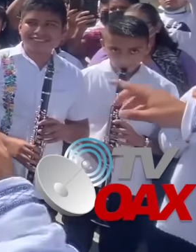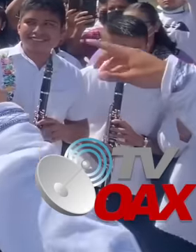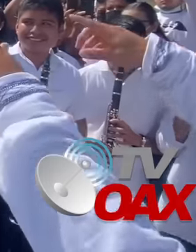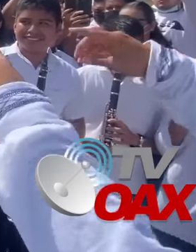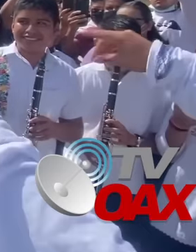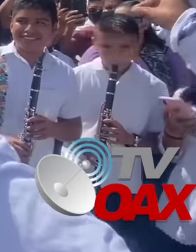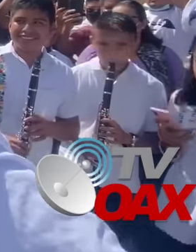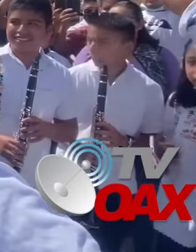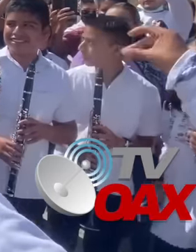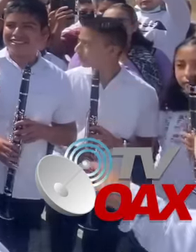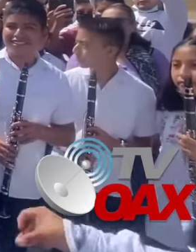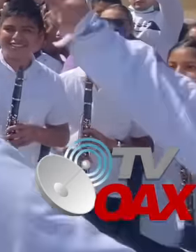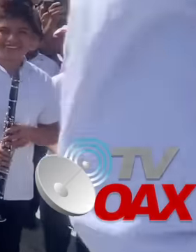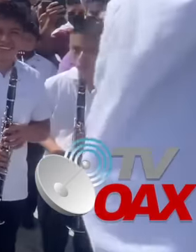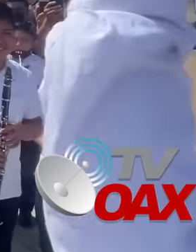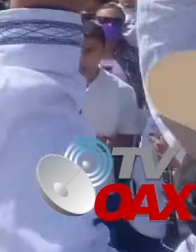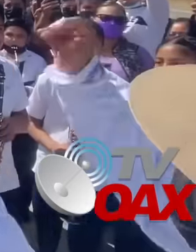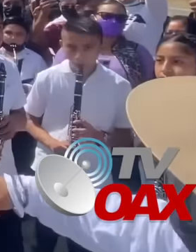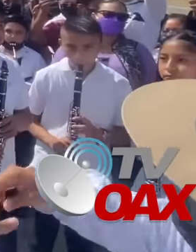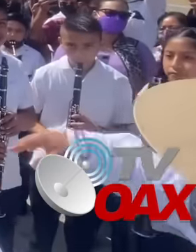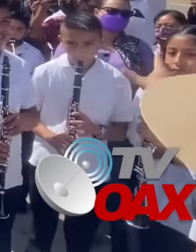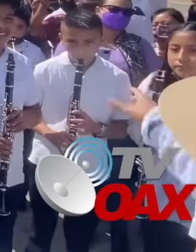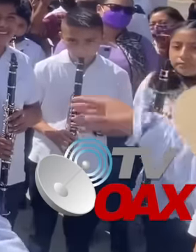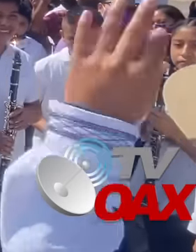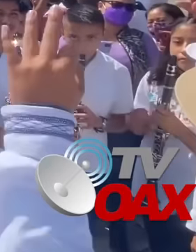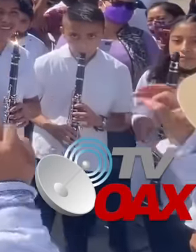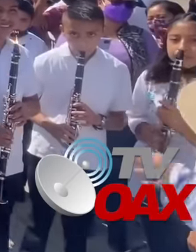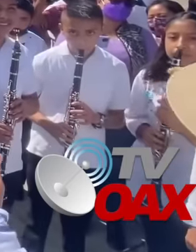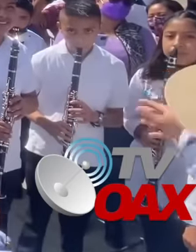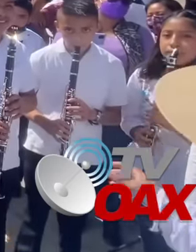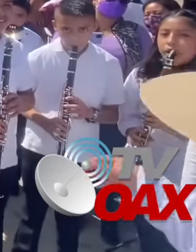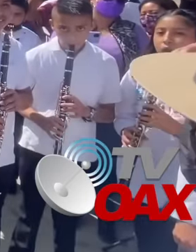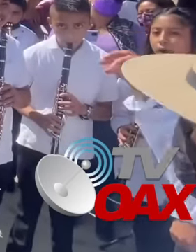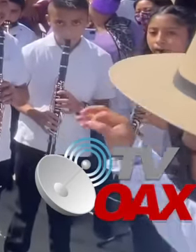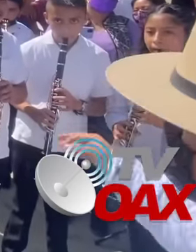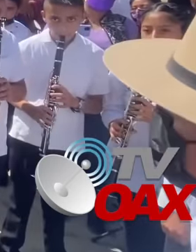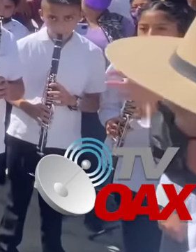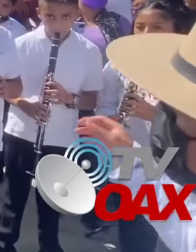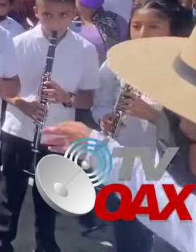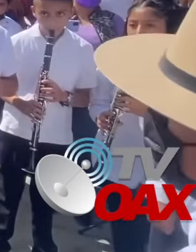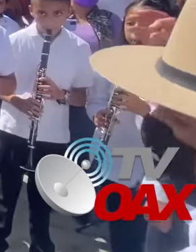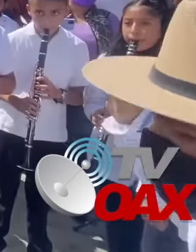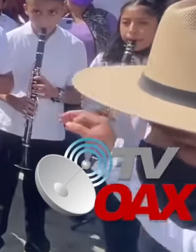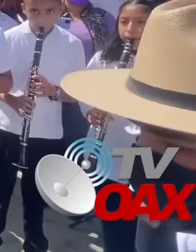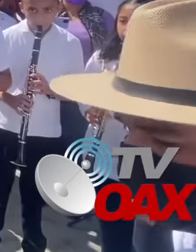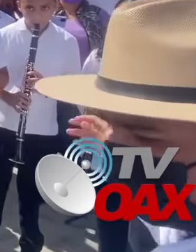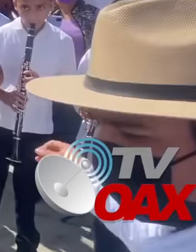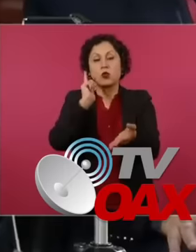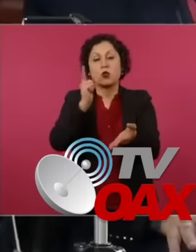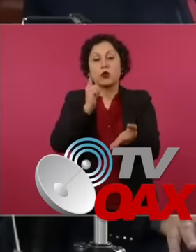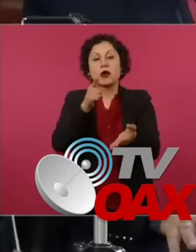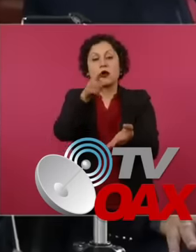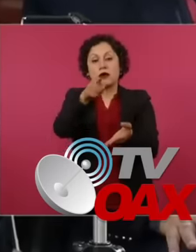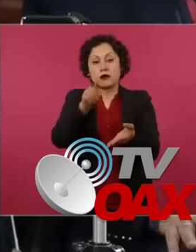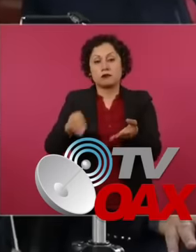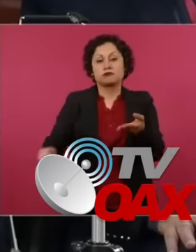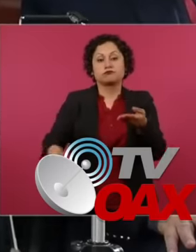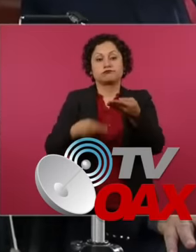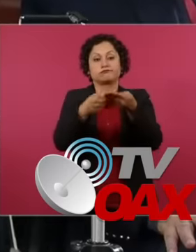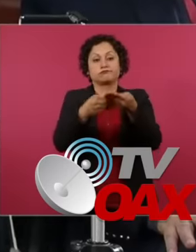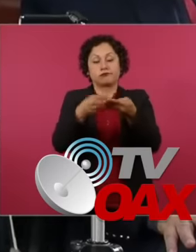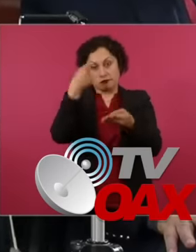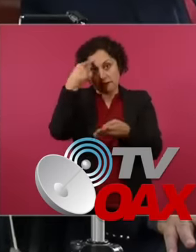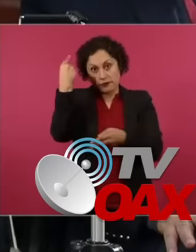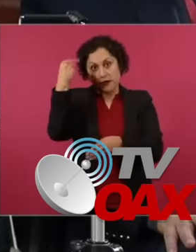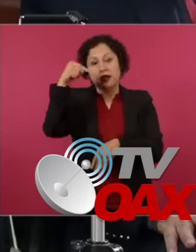video como testimonio de su talento. Esta petición busca asegurar que la banda Basit forme parte de las celebraciones patrias